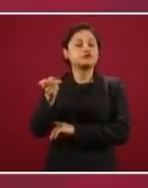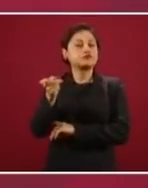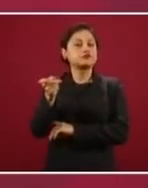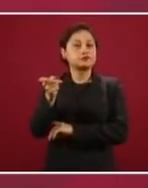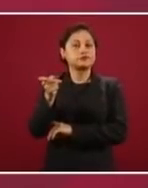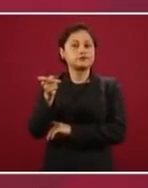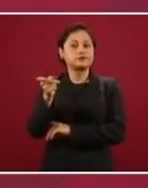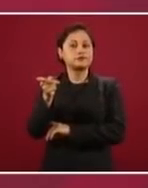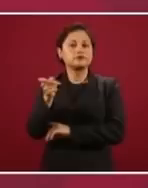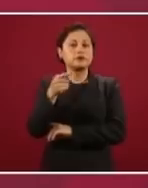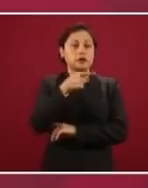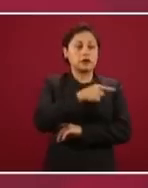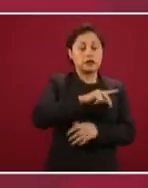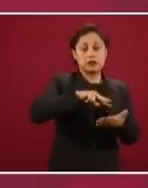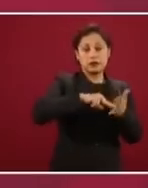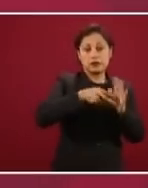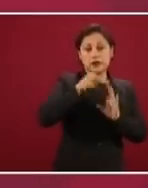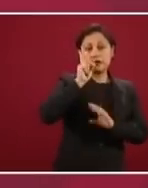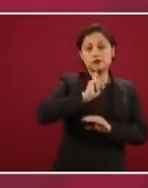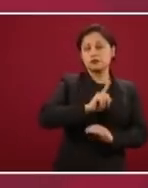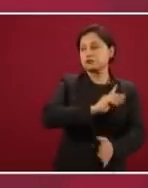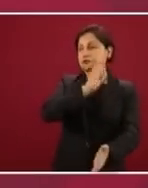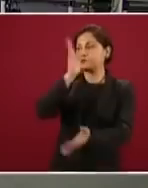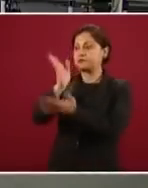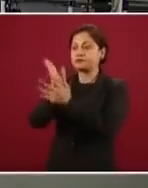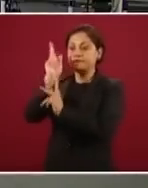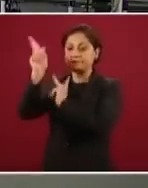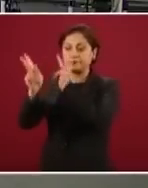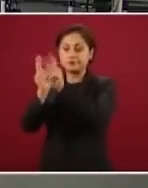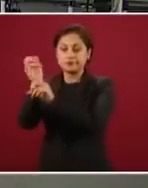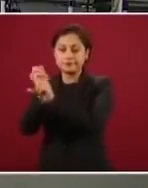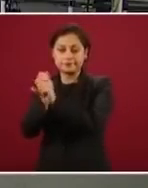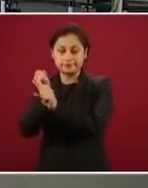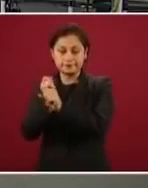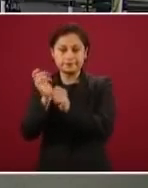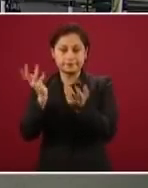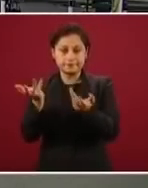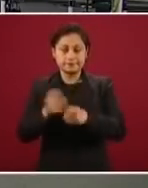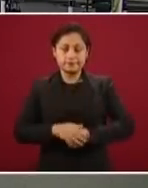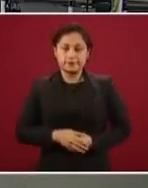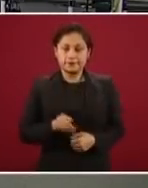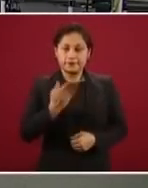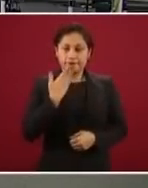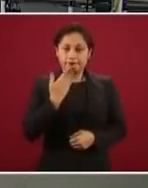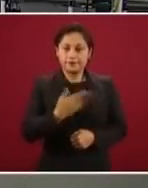a visitar está esta planta muy bien